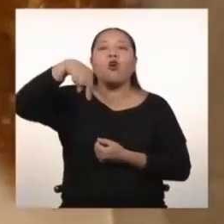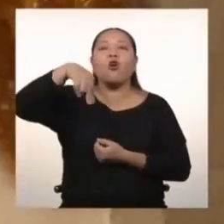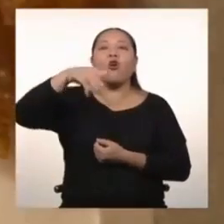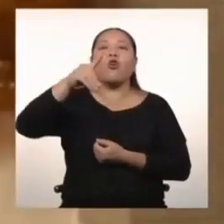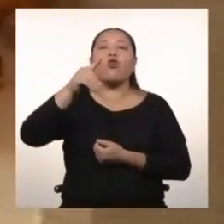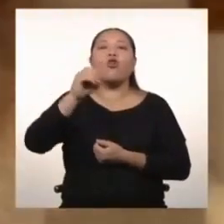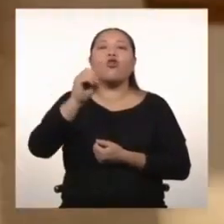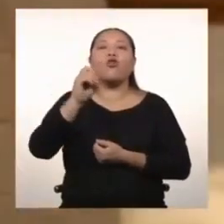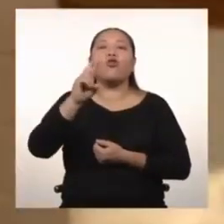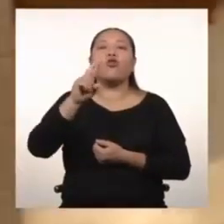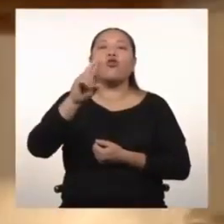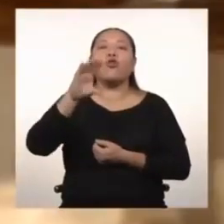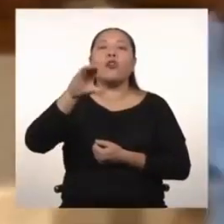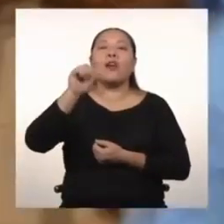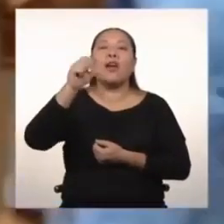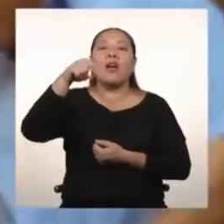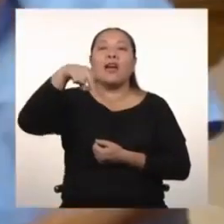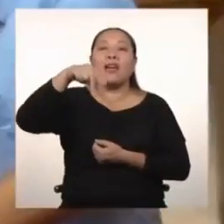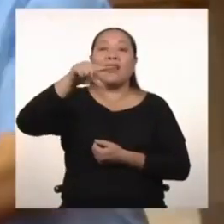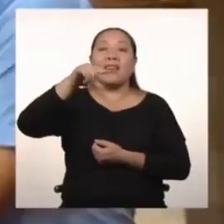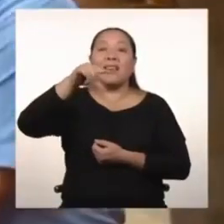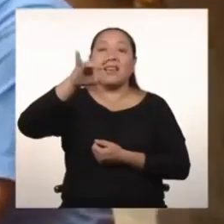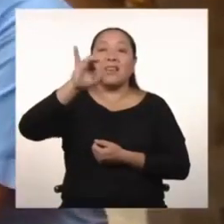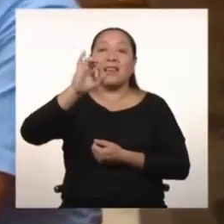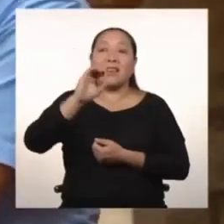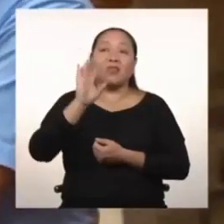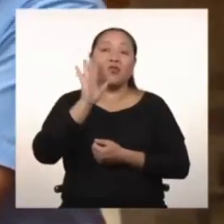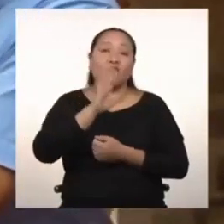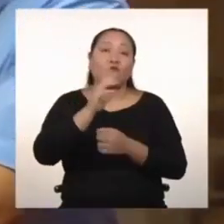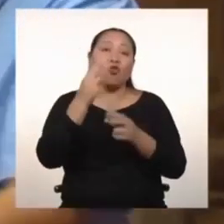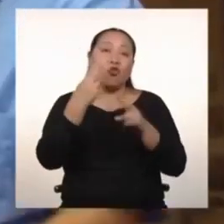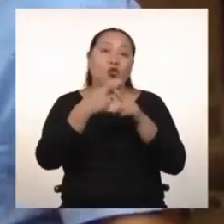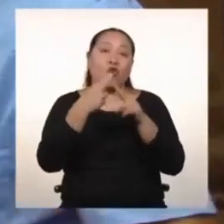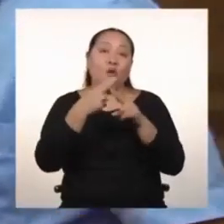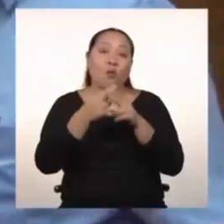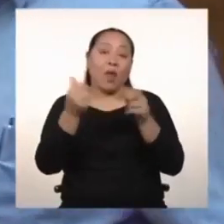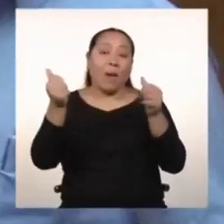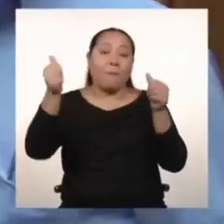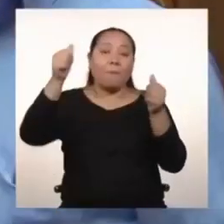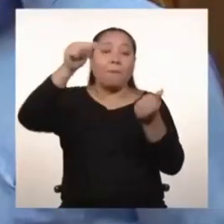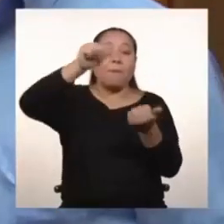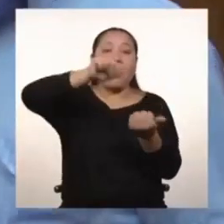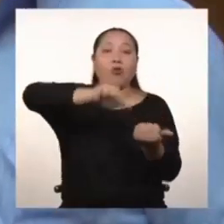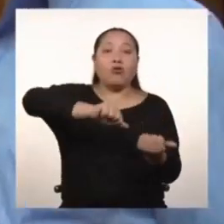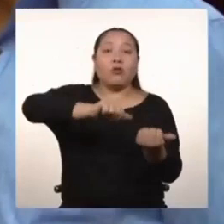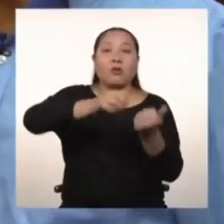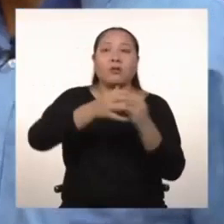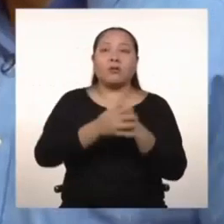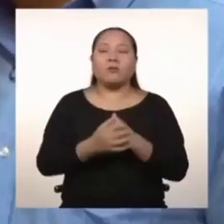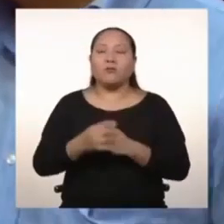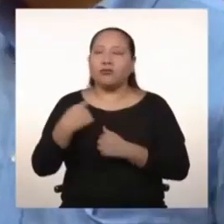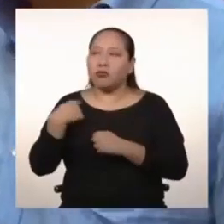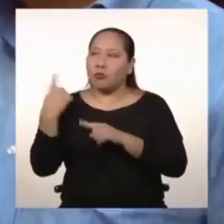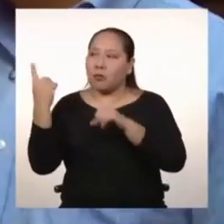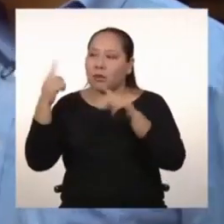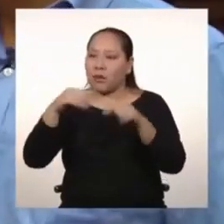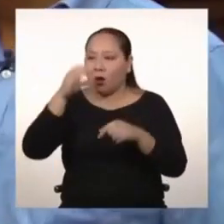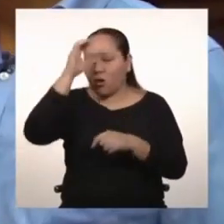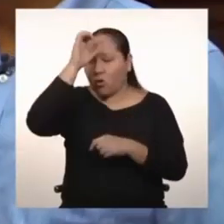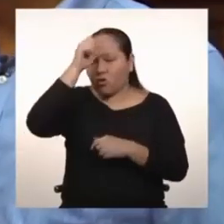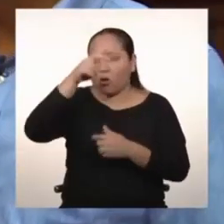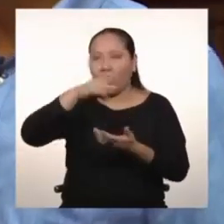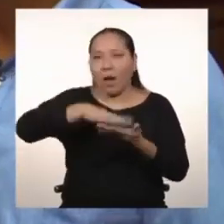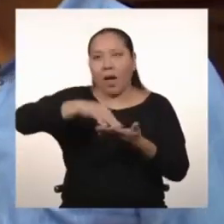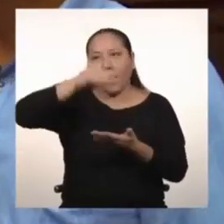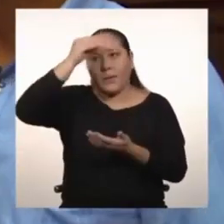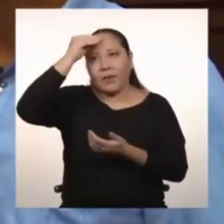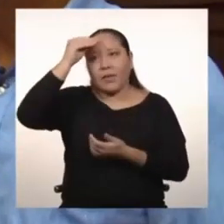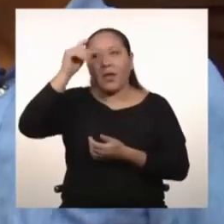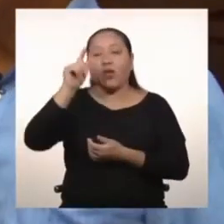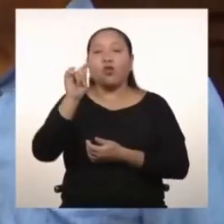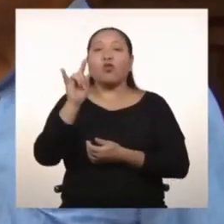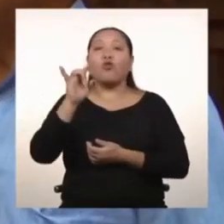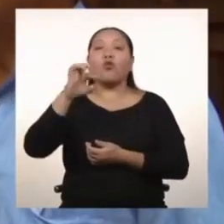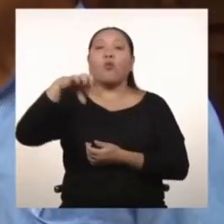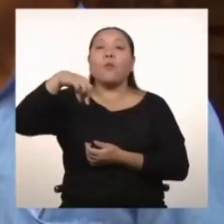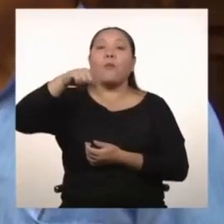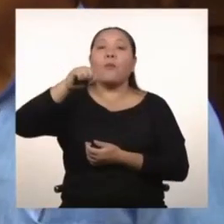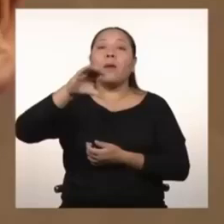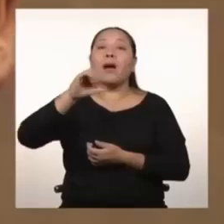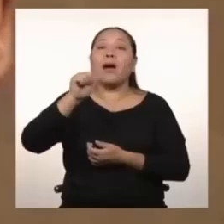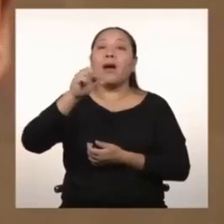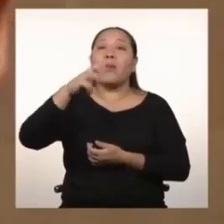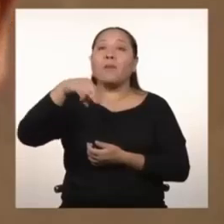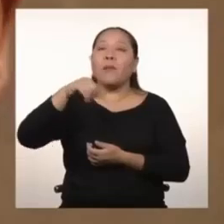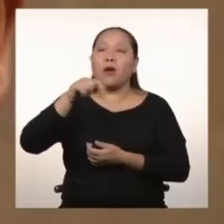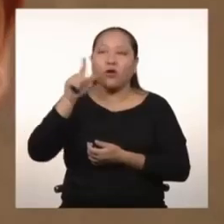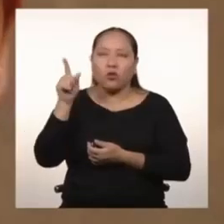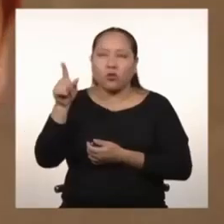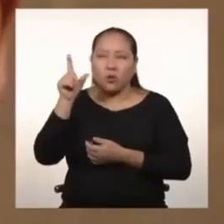Amaru. Gonzalo, bienvenido. Gracias, profesor. ¿Cómo estás? He venido al Cusco para aprender un poco sobre Túpac Amaru y creo que usted es